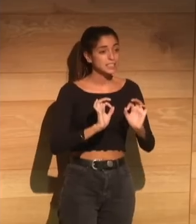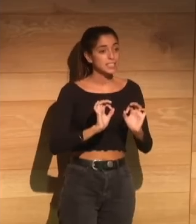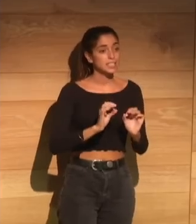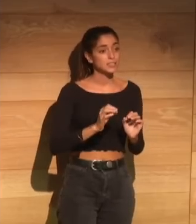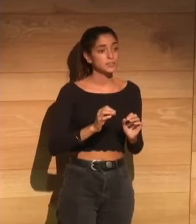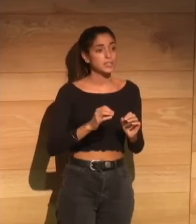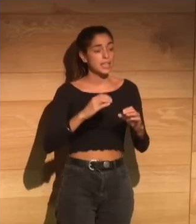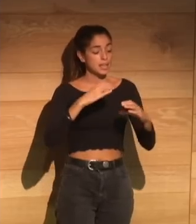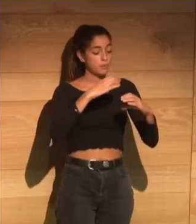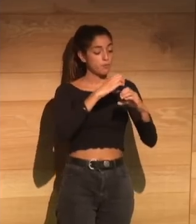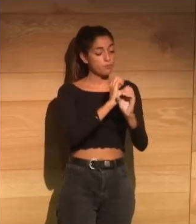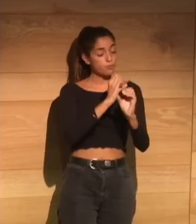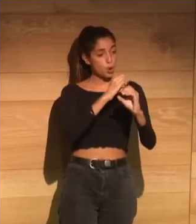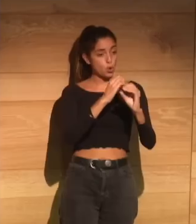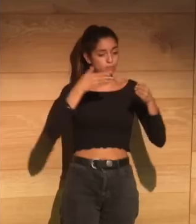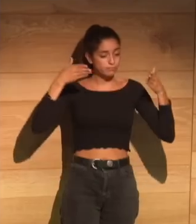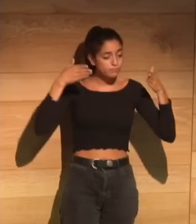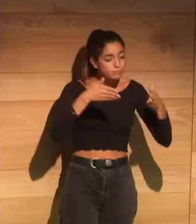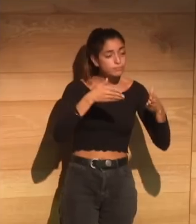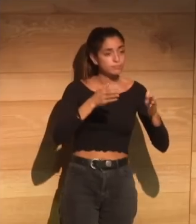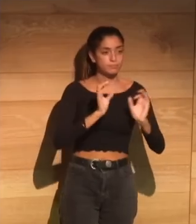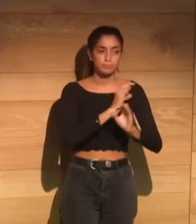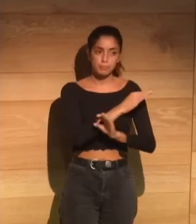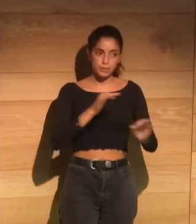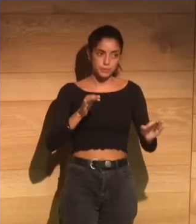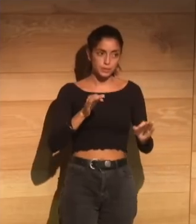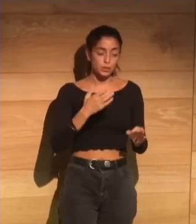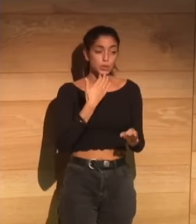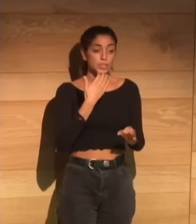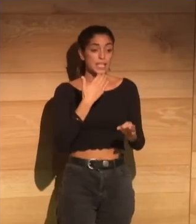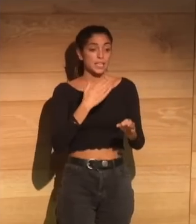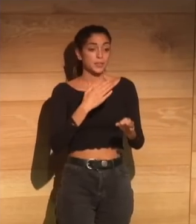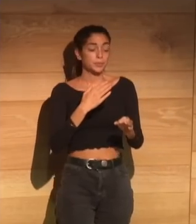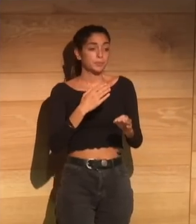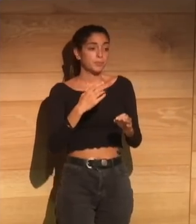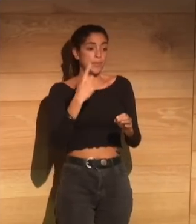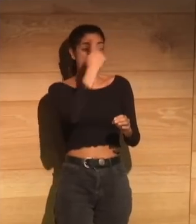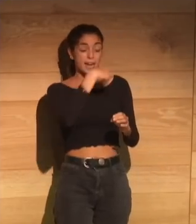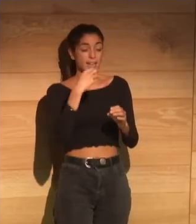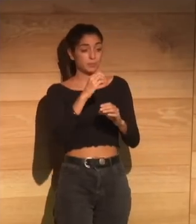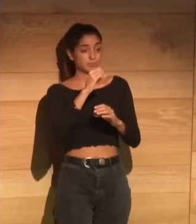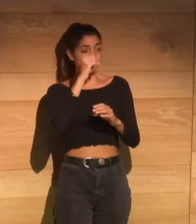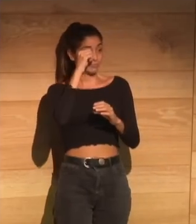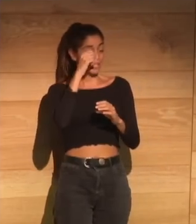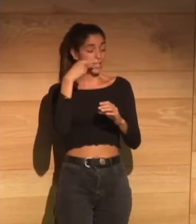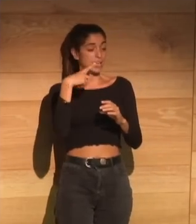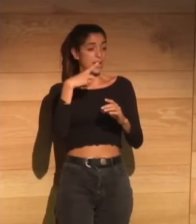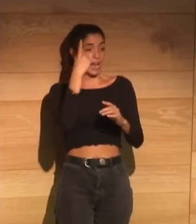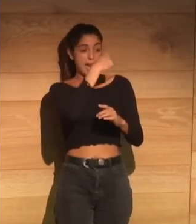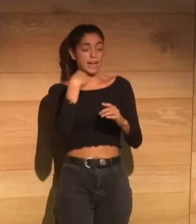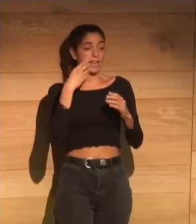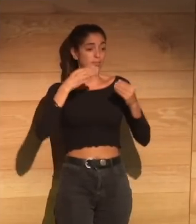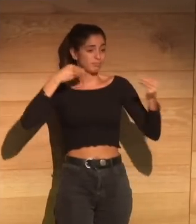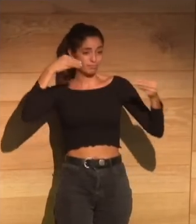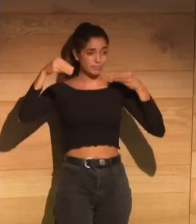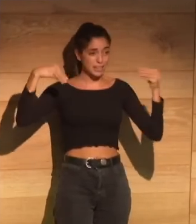foco. Todo está perfectamente enfocado. Si se acerca una cara a la lente, por ejemplo, se deformará, Lo hemos